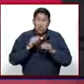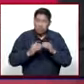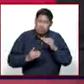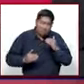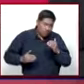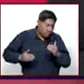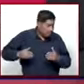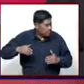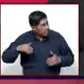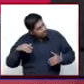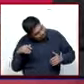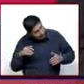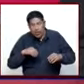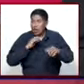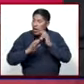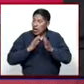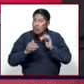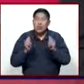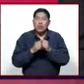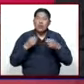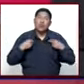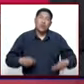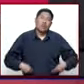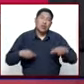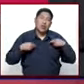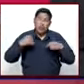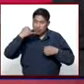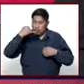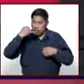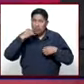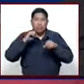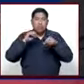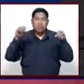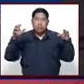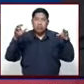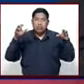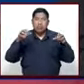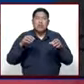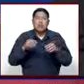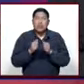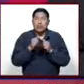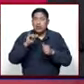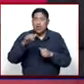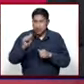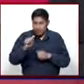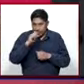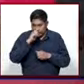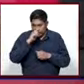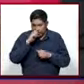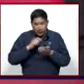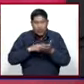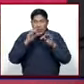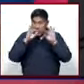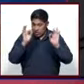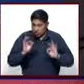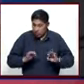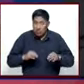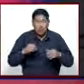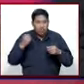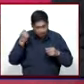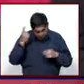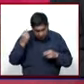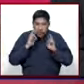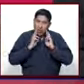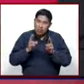se caracteriza por ser capaz de conversar con humanos a través de micrófonos y parlantes que han sido entrenados con IA. De esta forma, el robot entiende